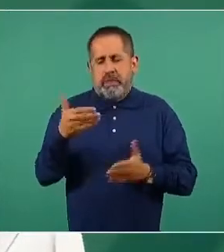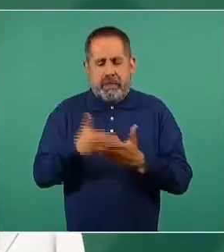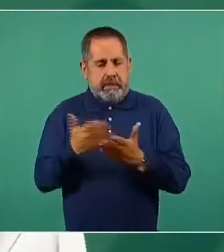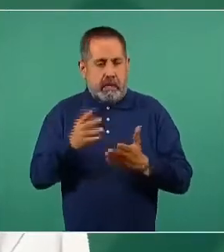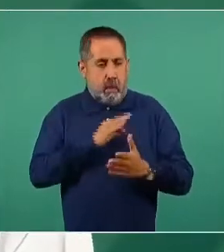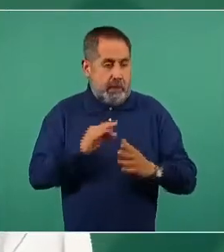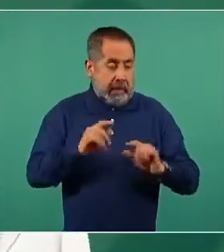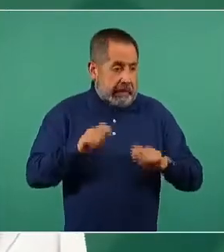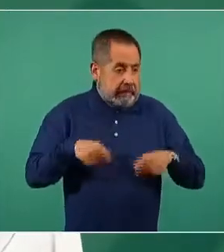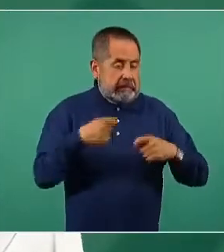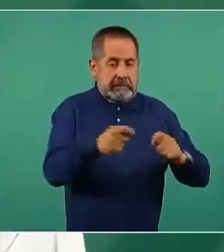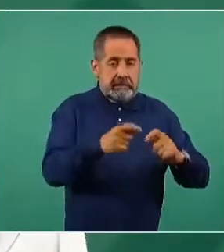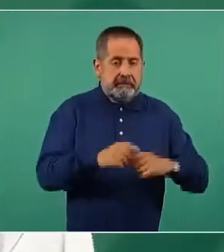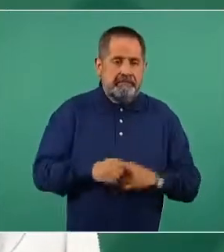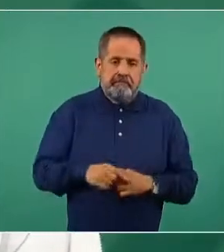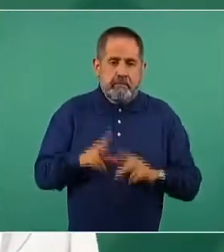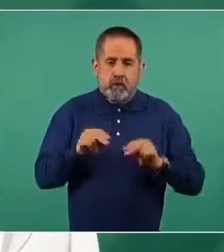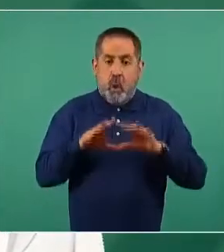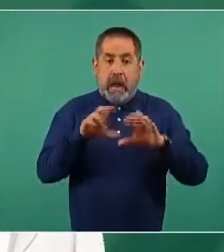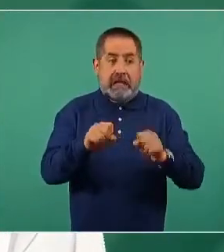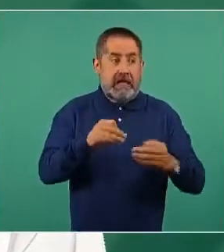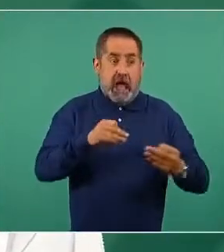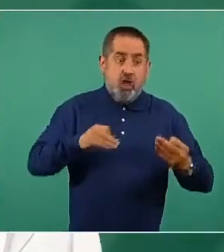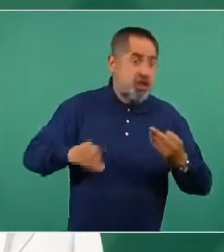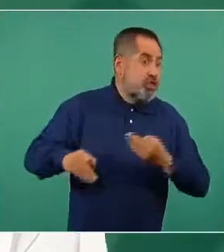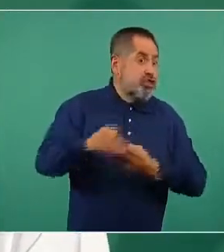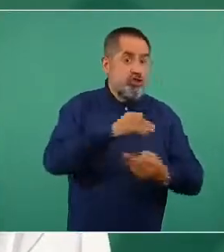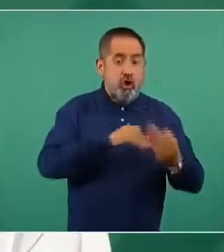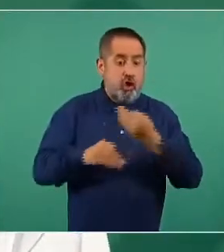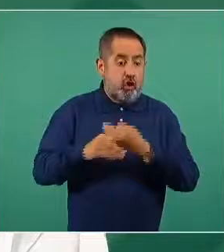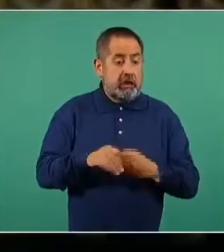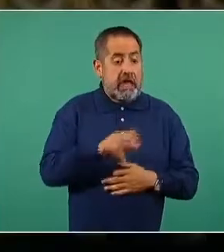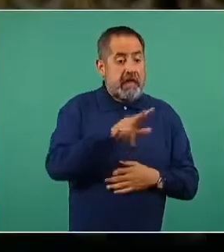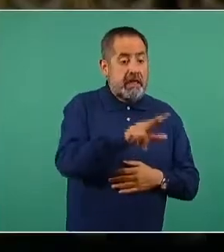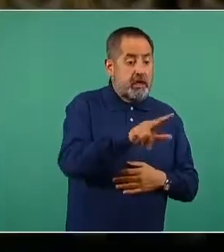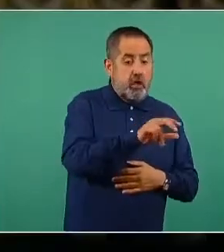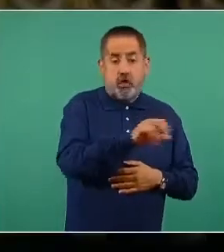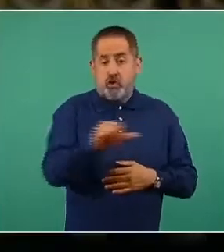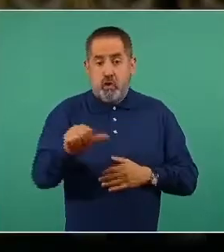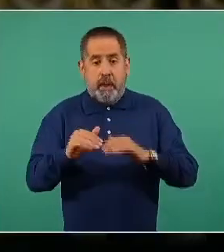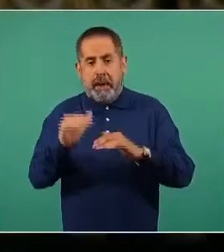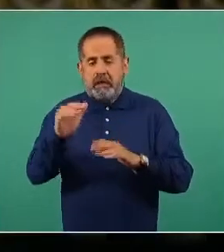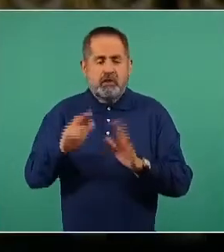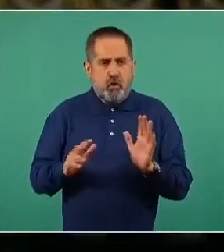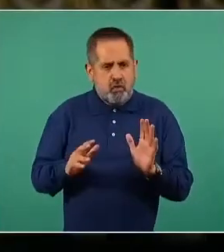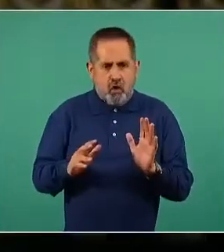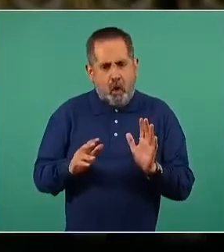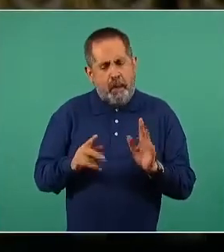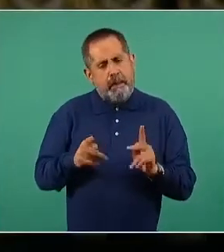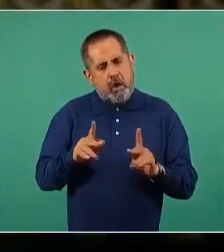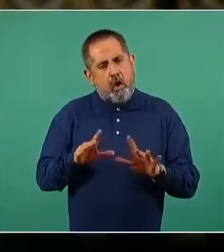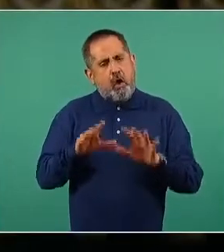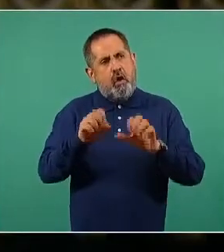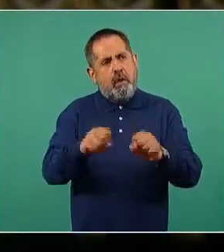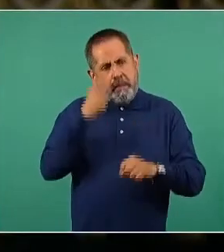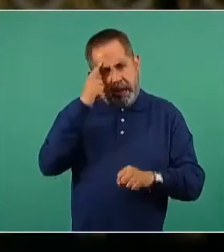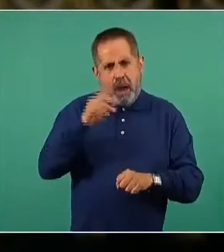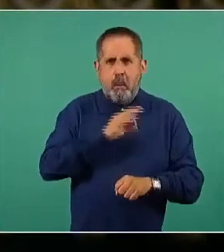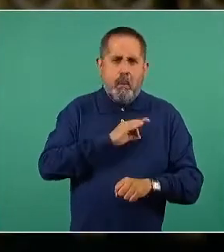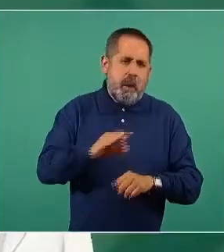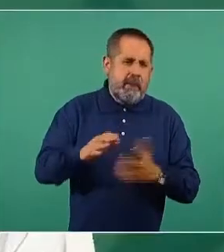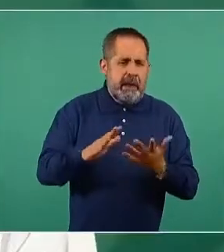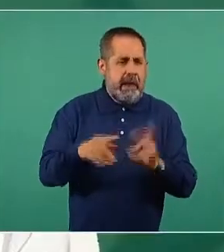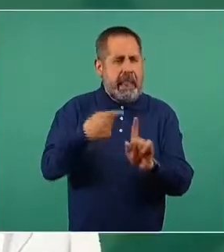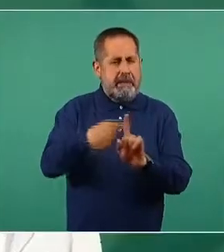1.350.000 dosis. No nos va a alcanzar para todo el grupo desde 18 años en adelante, pero seguramente sí para aproximadamente